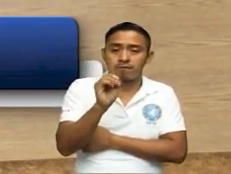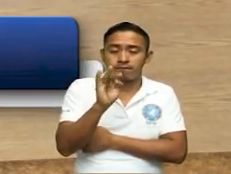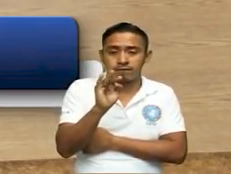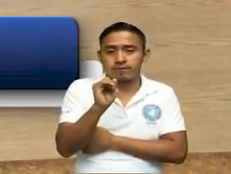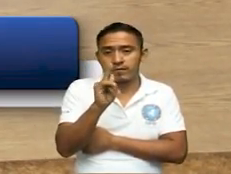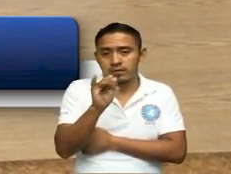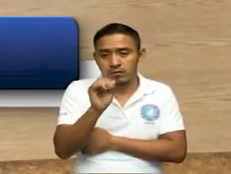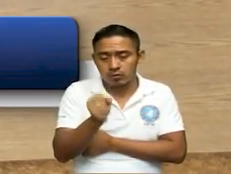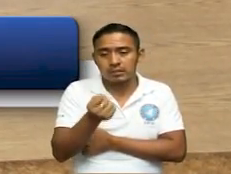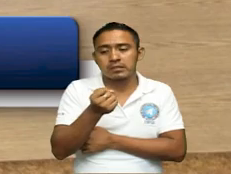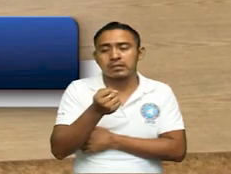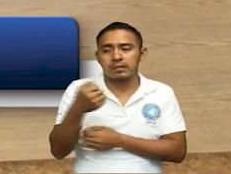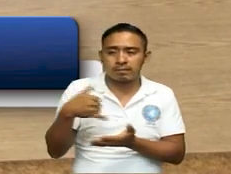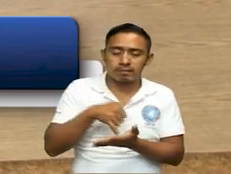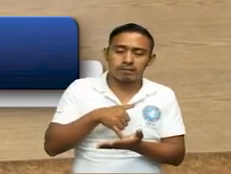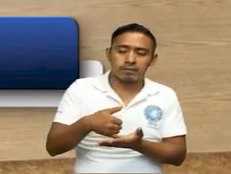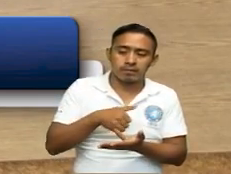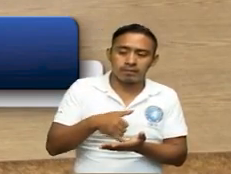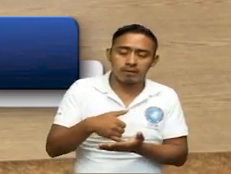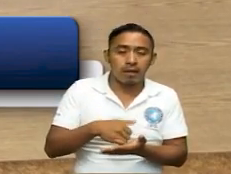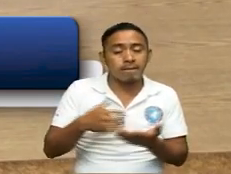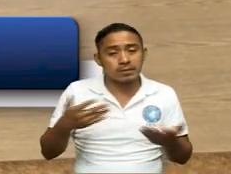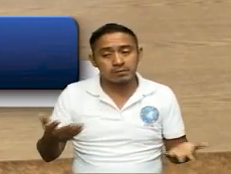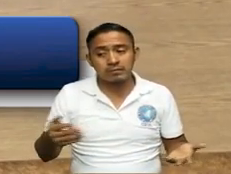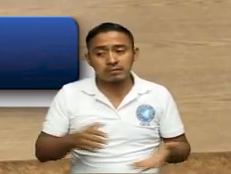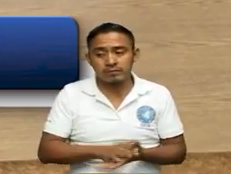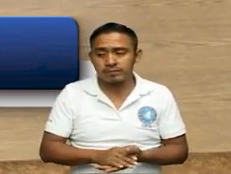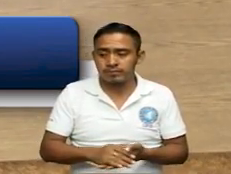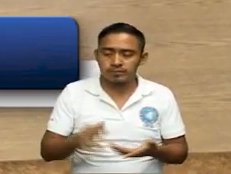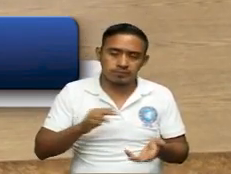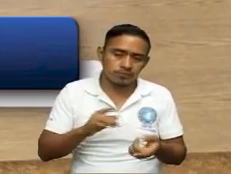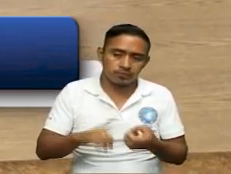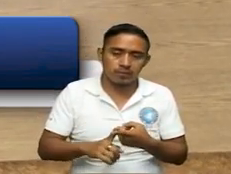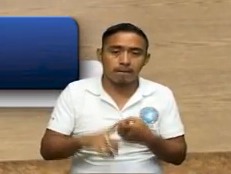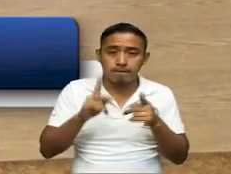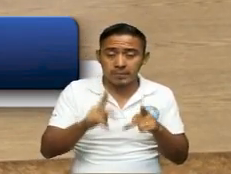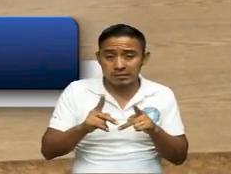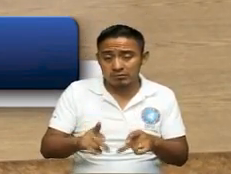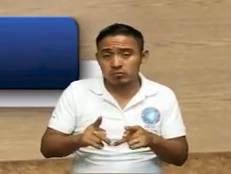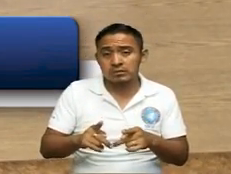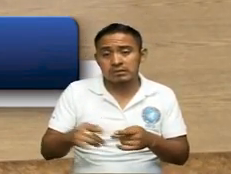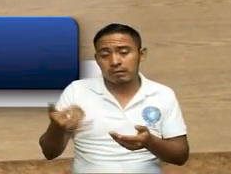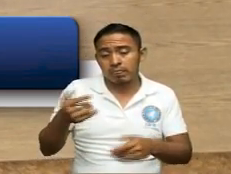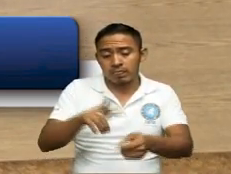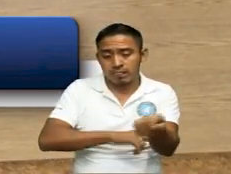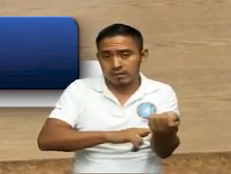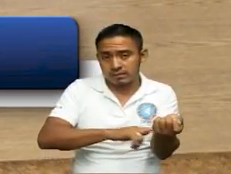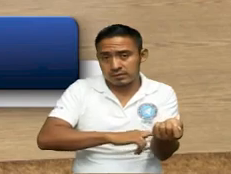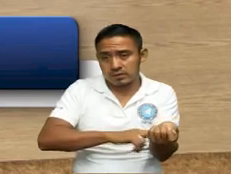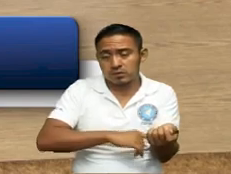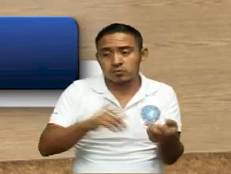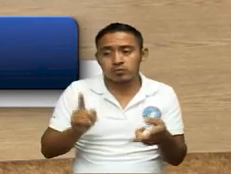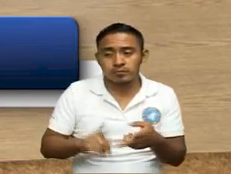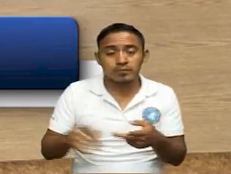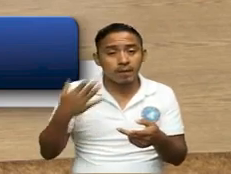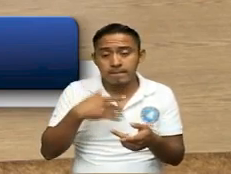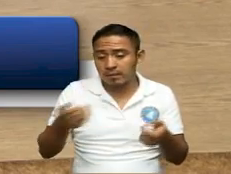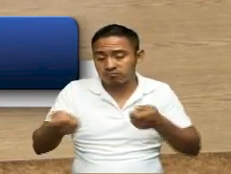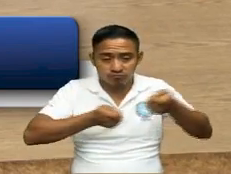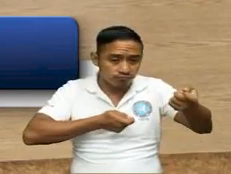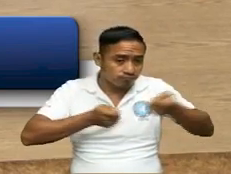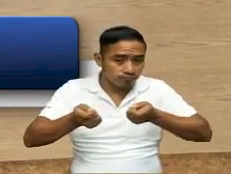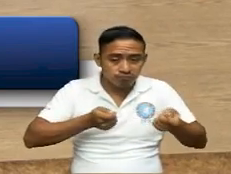las defensas, también son tendientes a tener infecciones. Estamos hablando de los pacientes diabéticos, por ejemplo. Los pacientes diabéticos mal controlados,